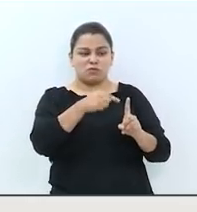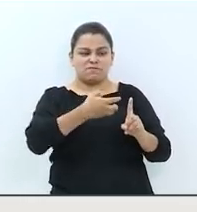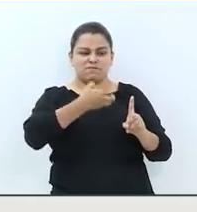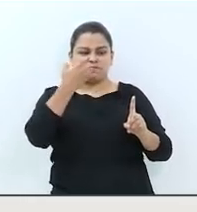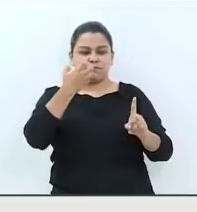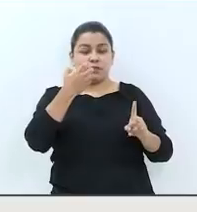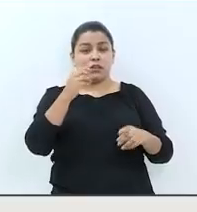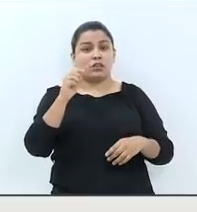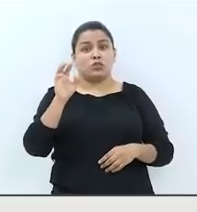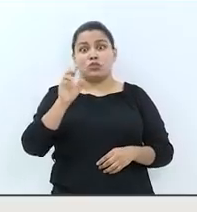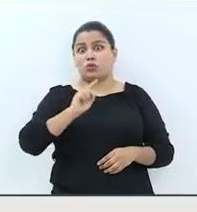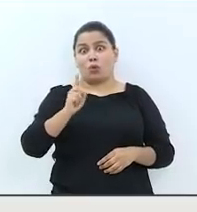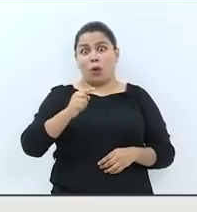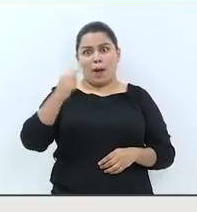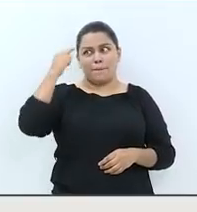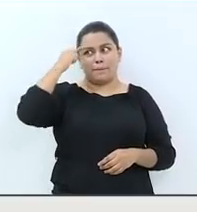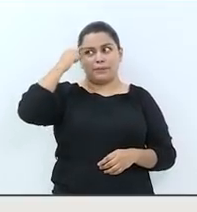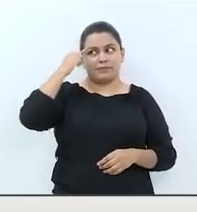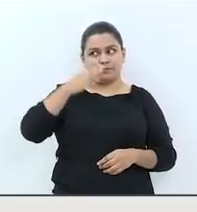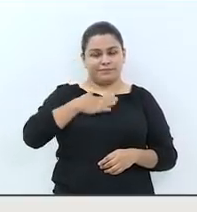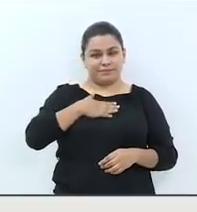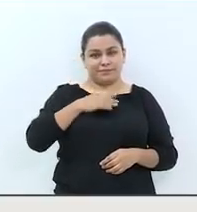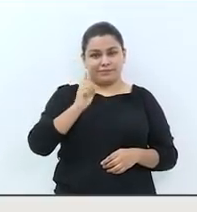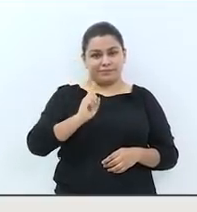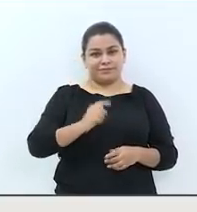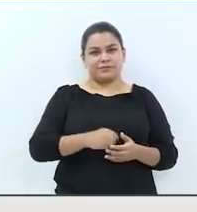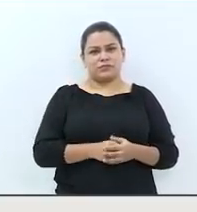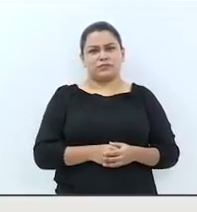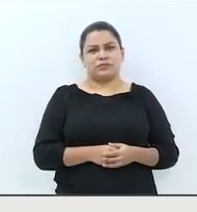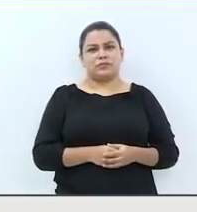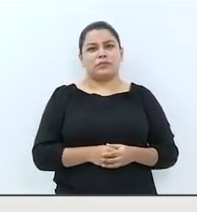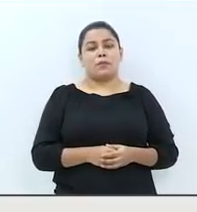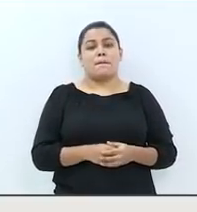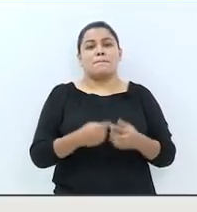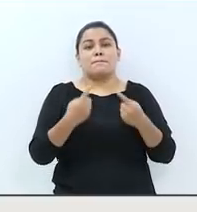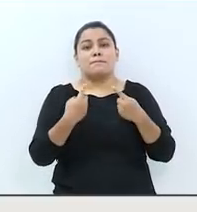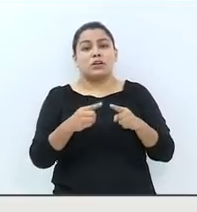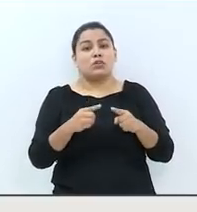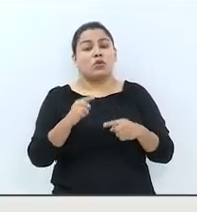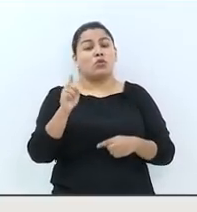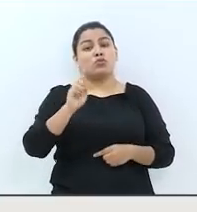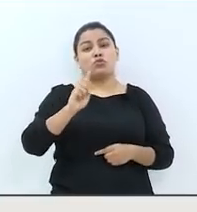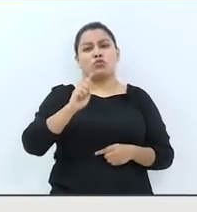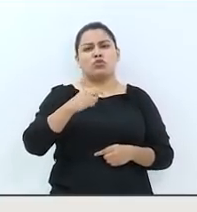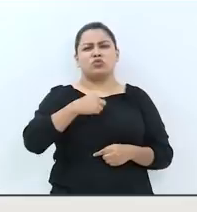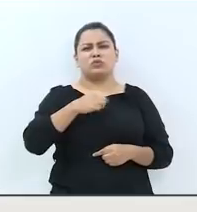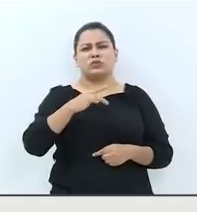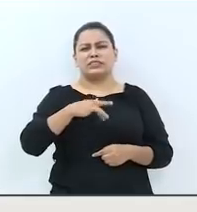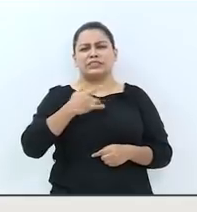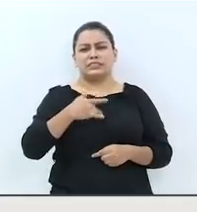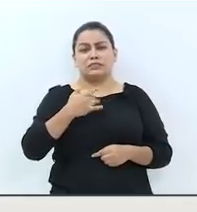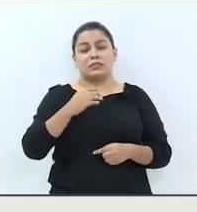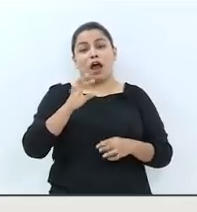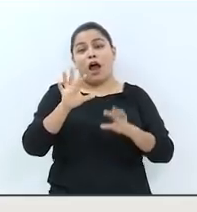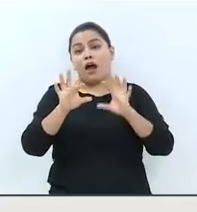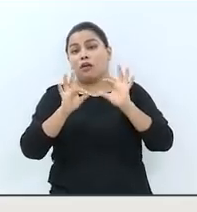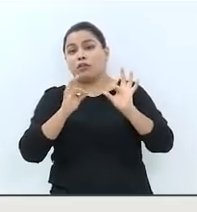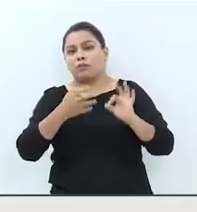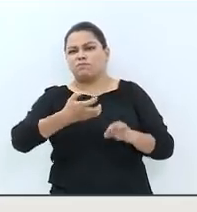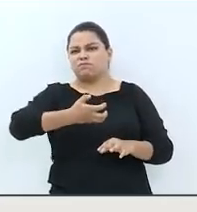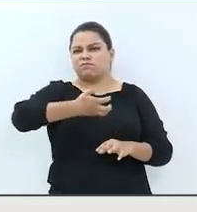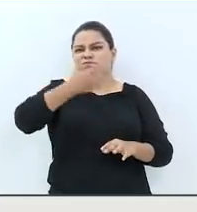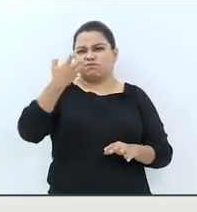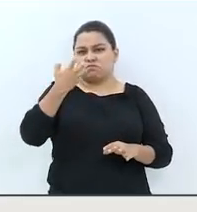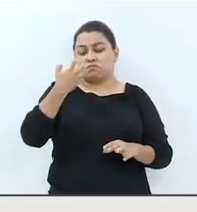estén pensando eso de mí, Carlos y Lorena, que Elsa es enojada, pero es que Elsa no es eso. Elsa puede sentir enojo algunas veces y eso está